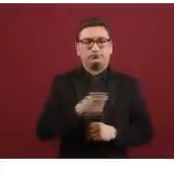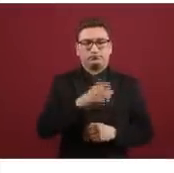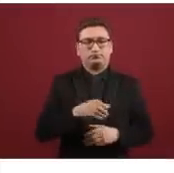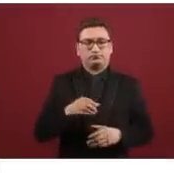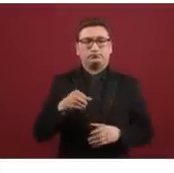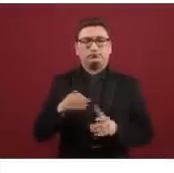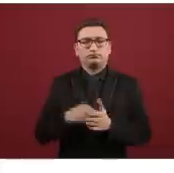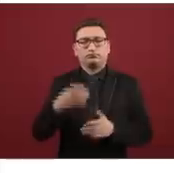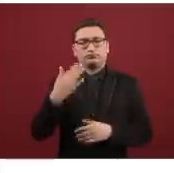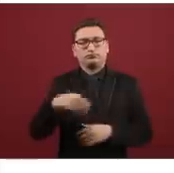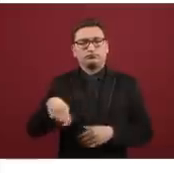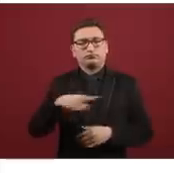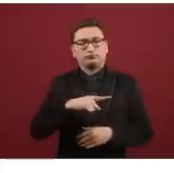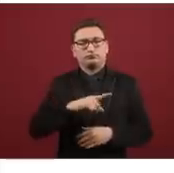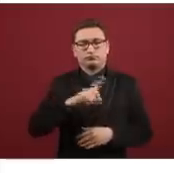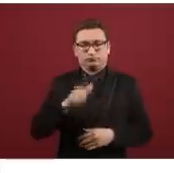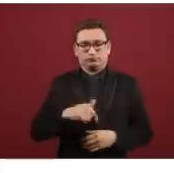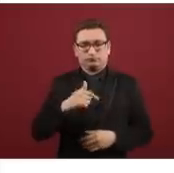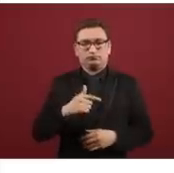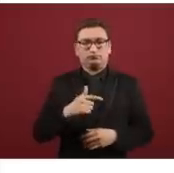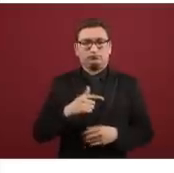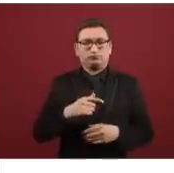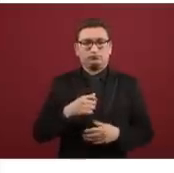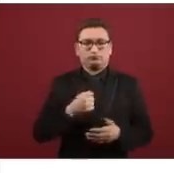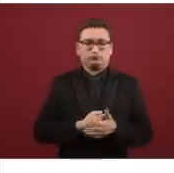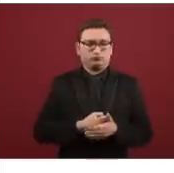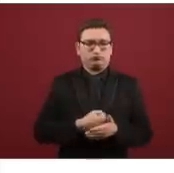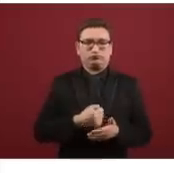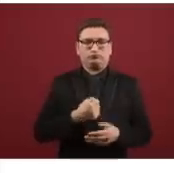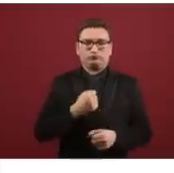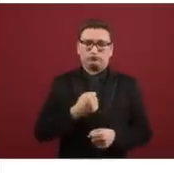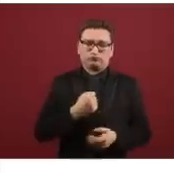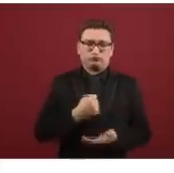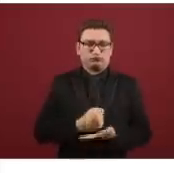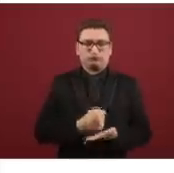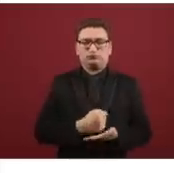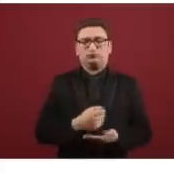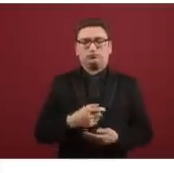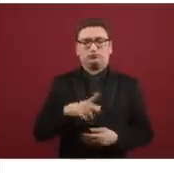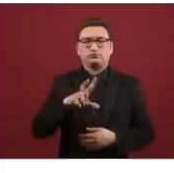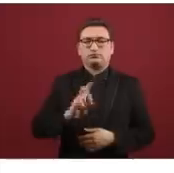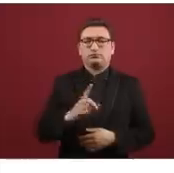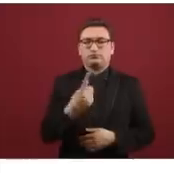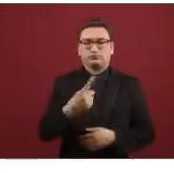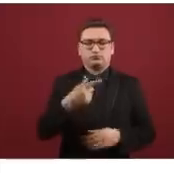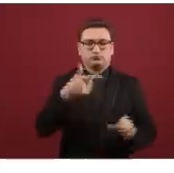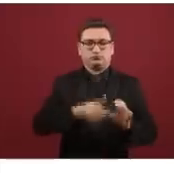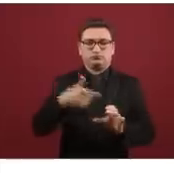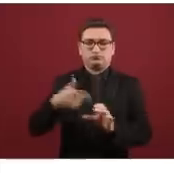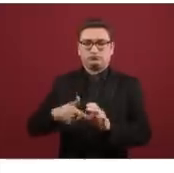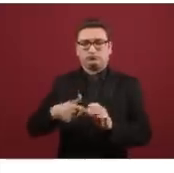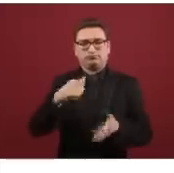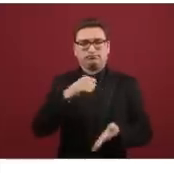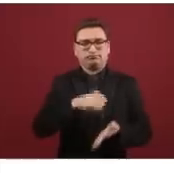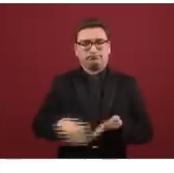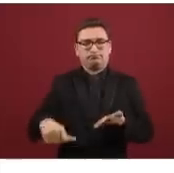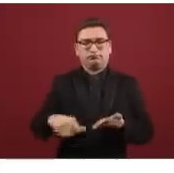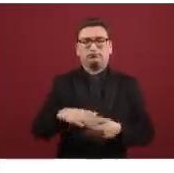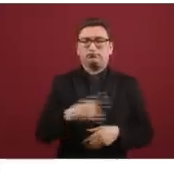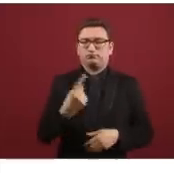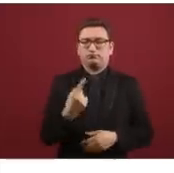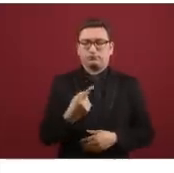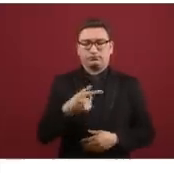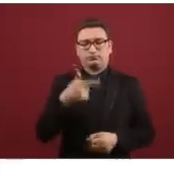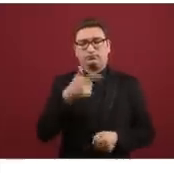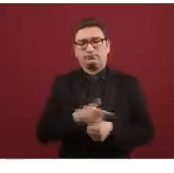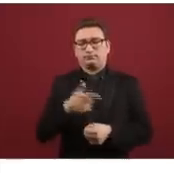la verificación con fuerza pública. 31 bombas fueron inmovilizadas porque se